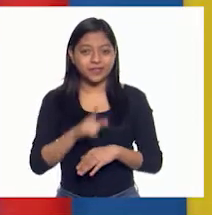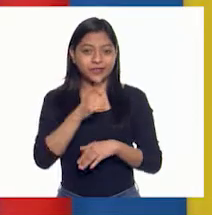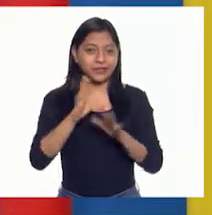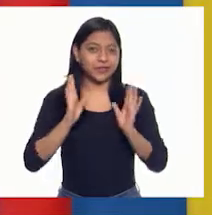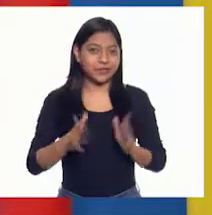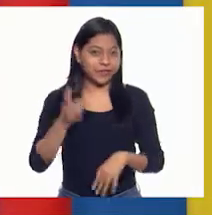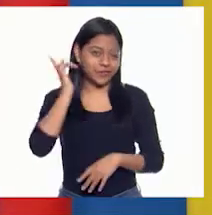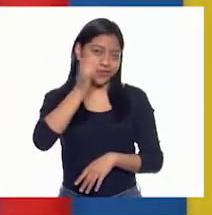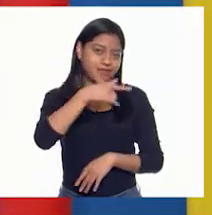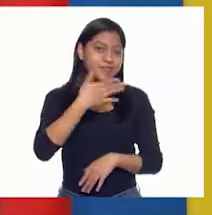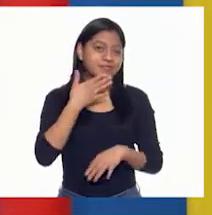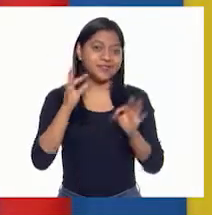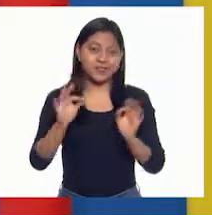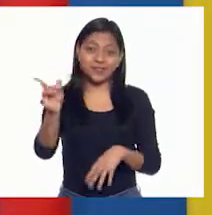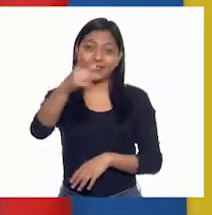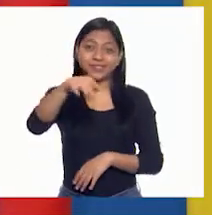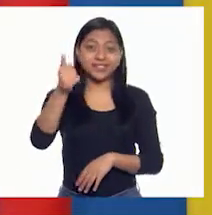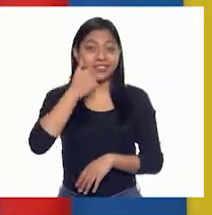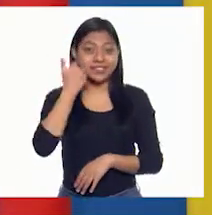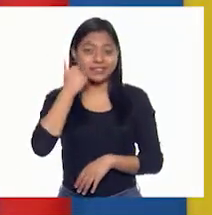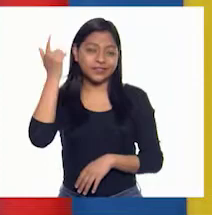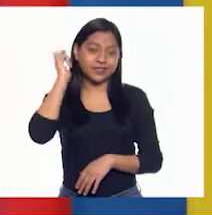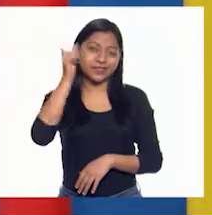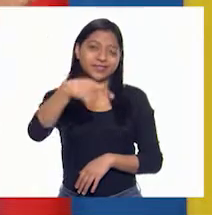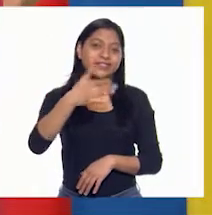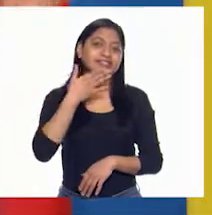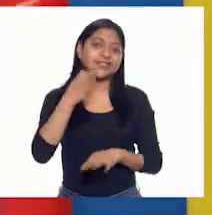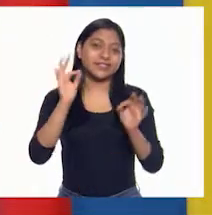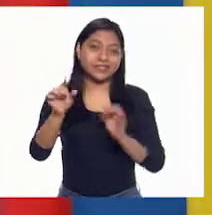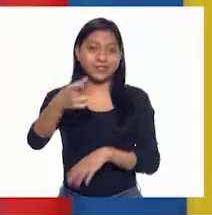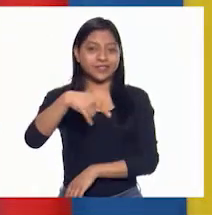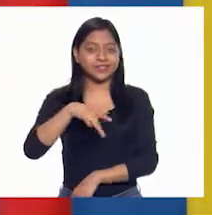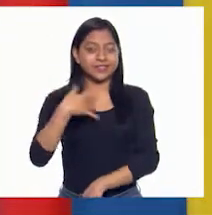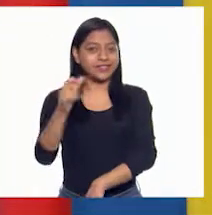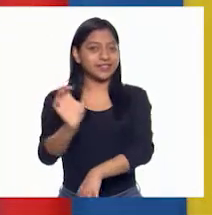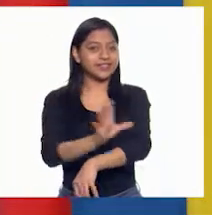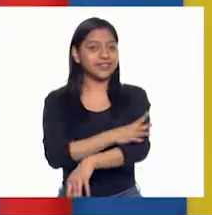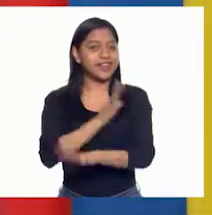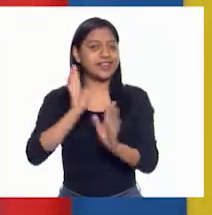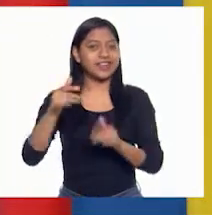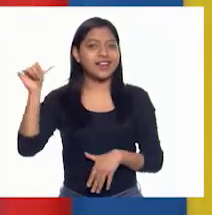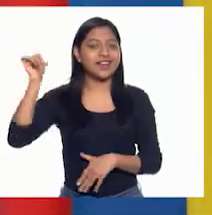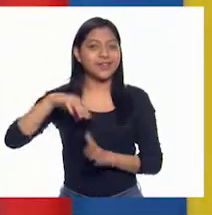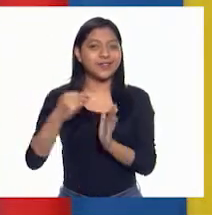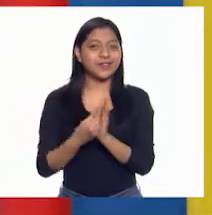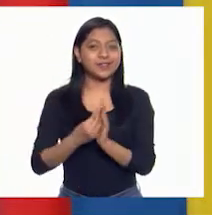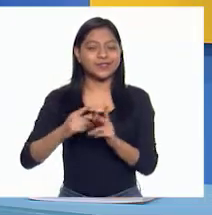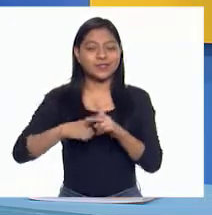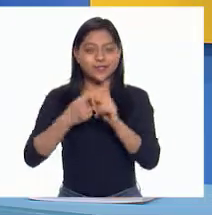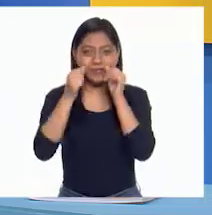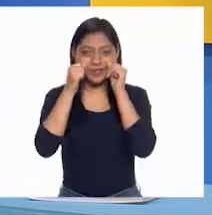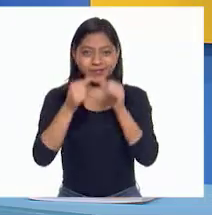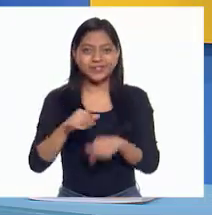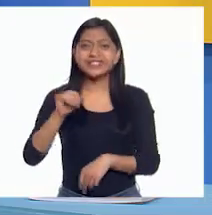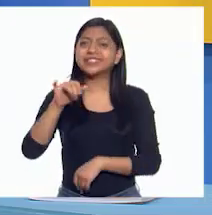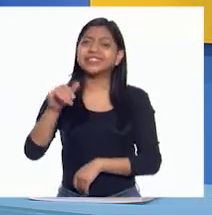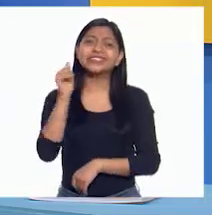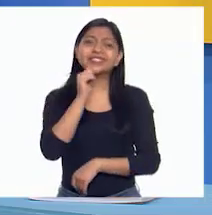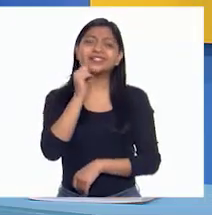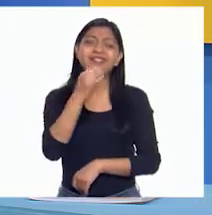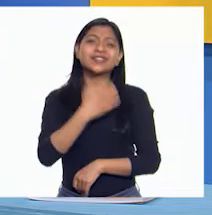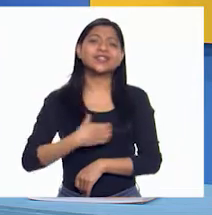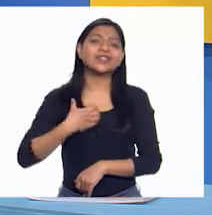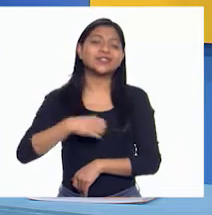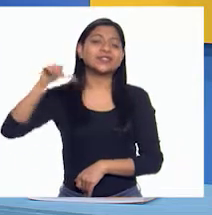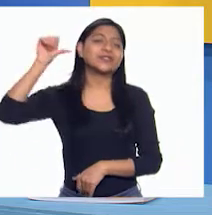espero te encuentres muy bien. Y también los estudiantes en casa y también súper emocionados por ya dar inicio a esta nueva clase. Siempre estamos contentos de iniciar